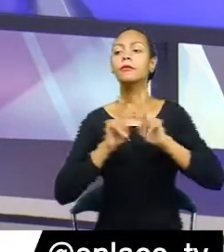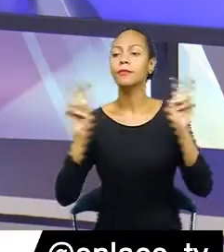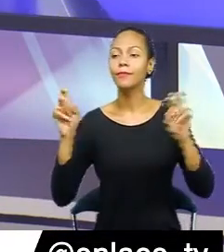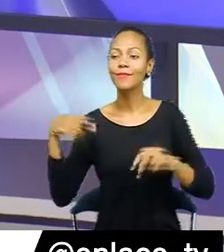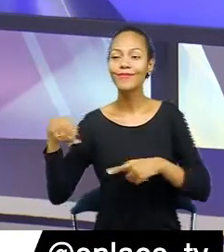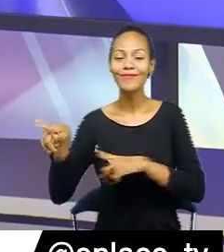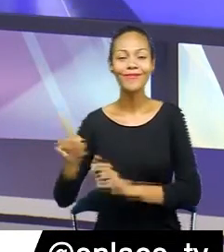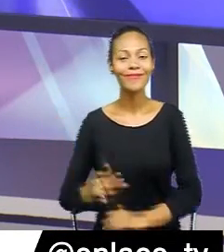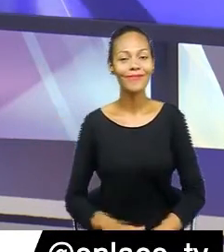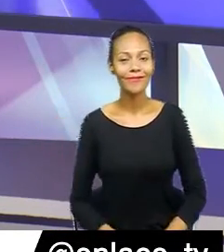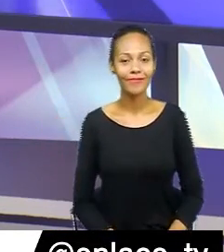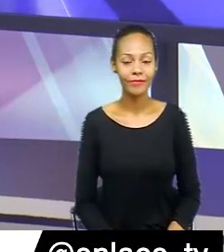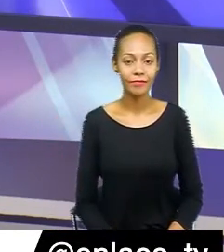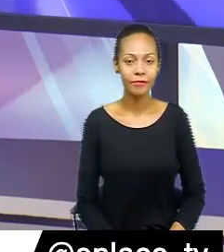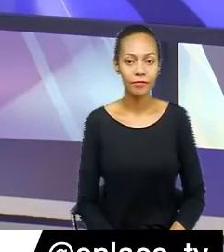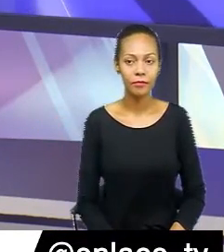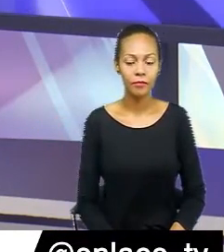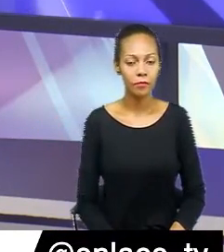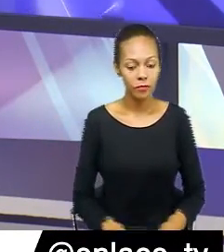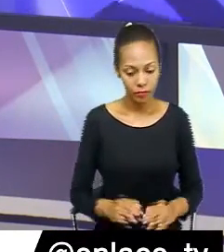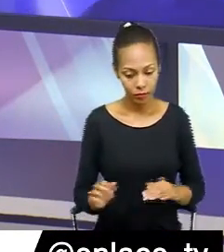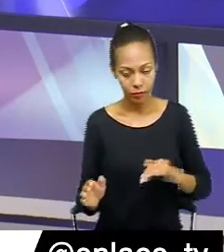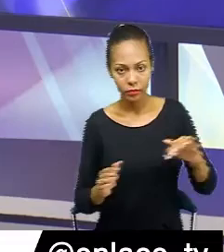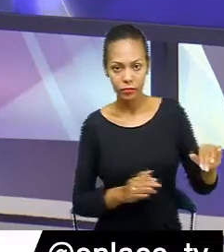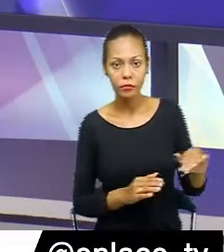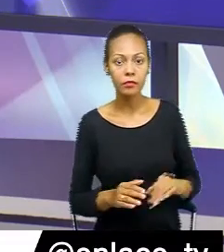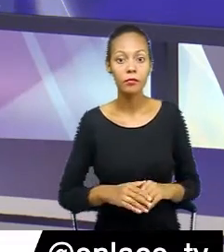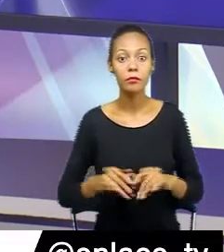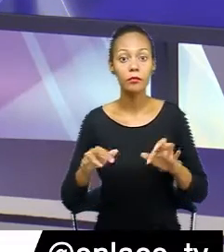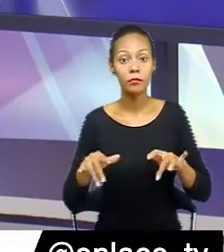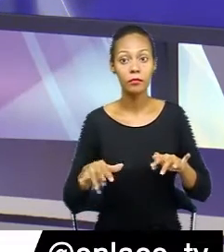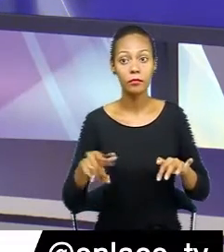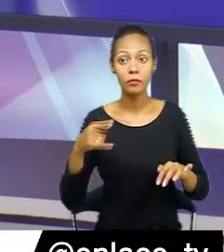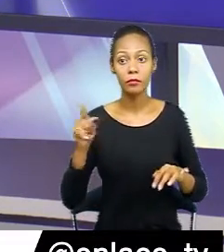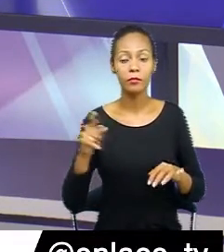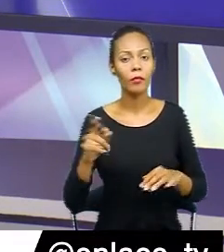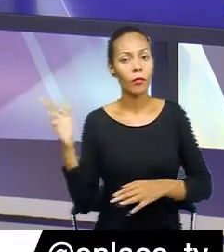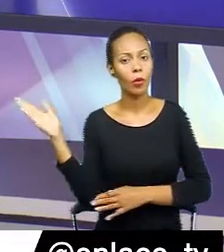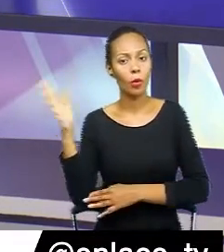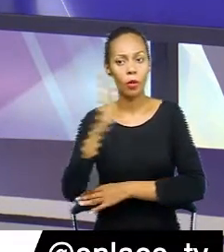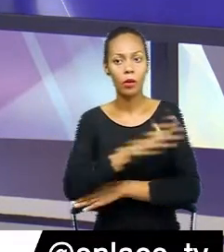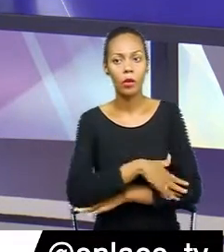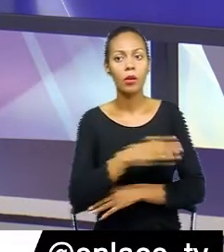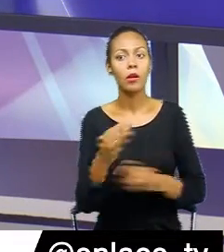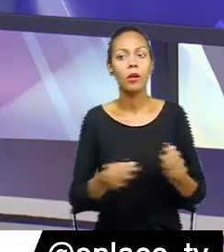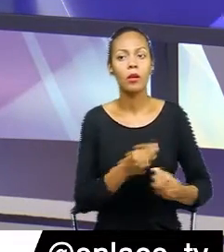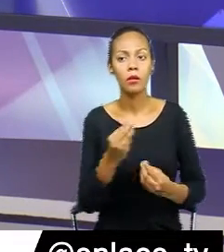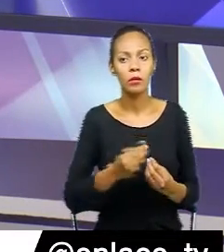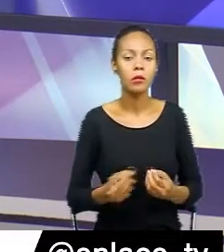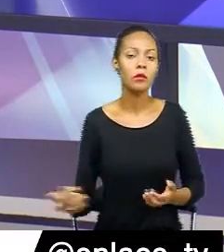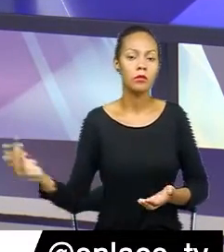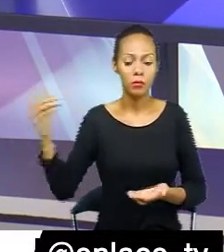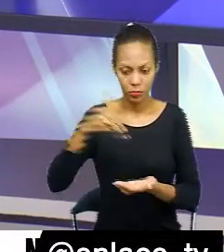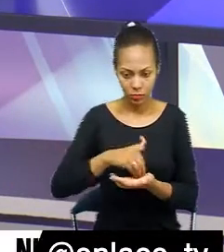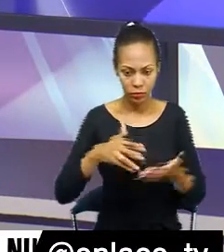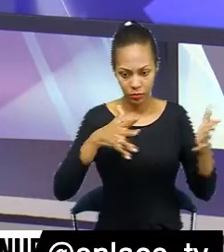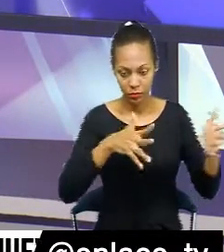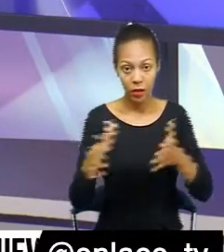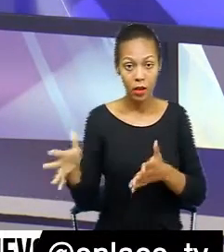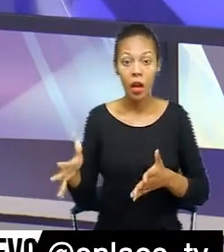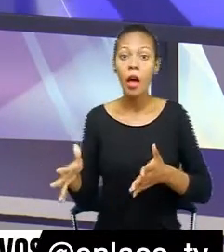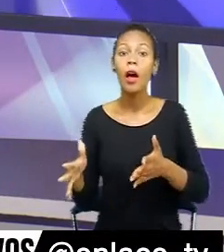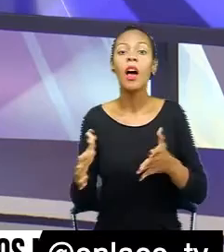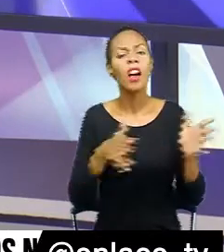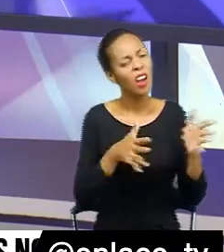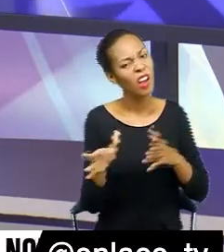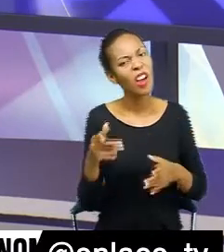Las noticias, la Secretaría de Educación Municipal realiza durante el día un taller de reinducción con docentes urbanos y rurales de Barranca